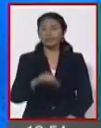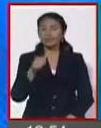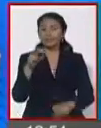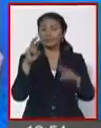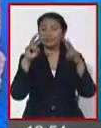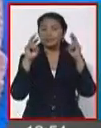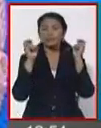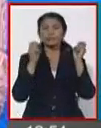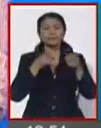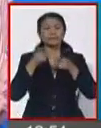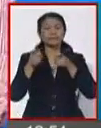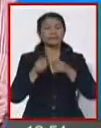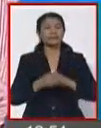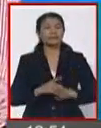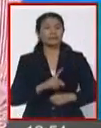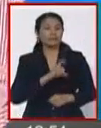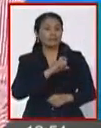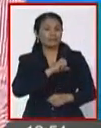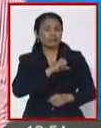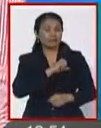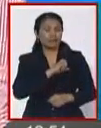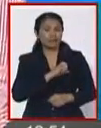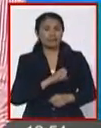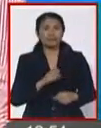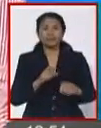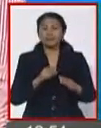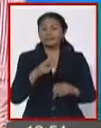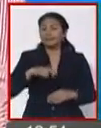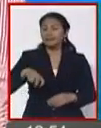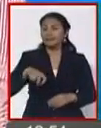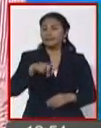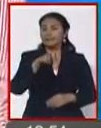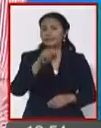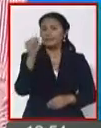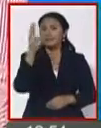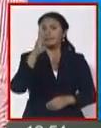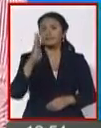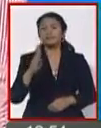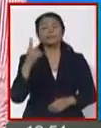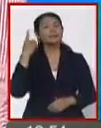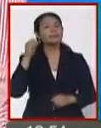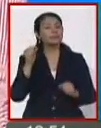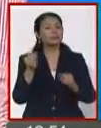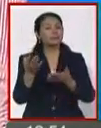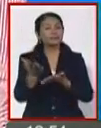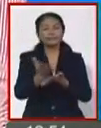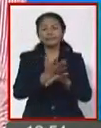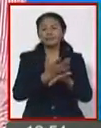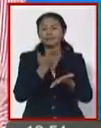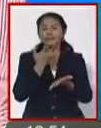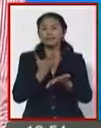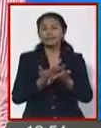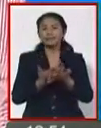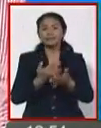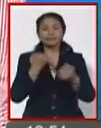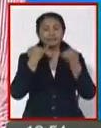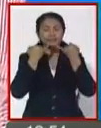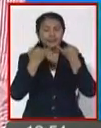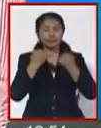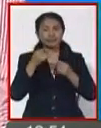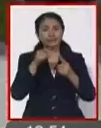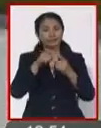En otro tema, le contábamos que el director de la Fuerza Especial de Lucha contra el Crimen viajará hasta Brasil para poder recolectar datos sobre Mariano